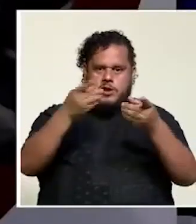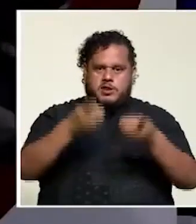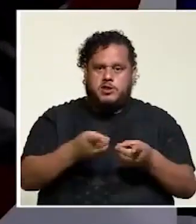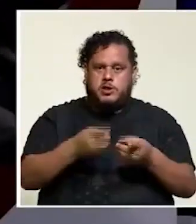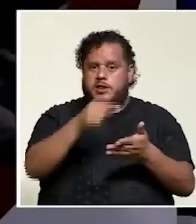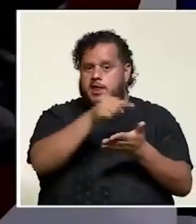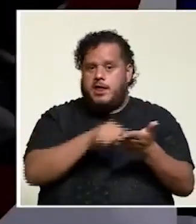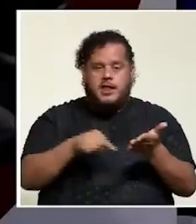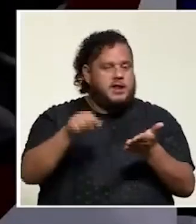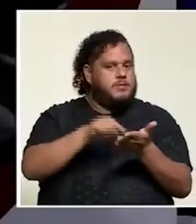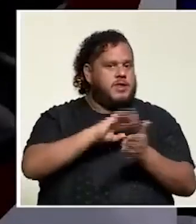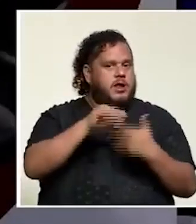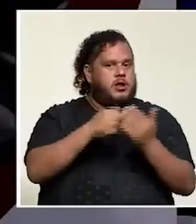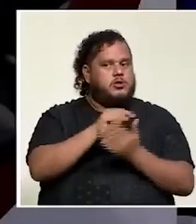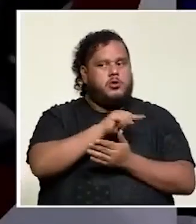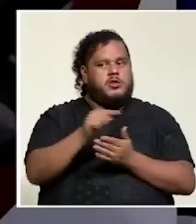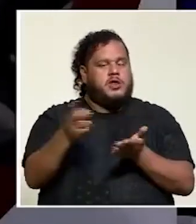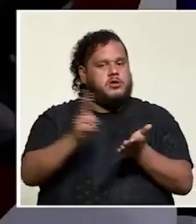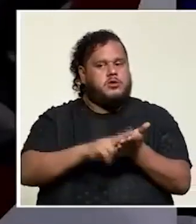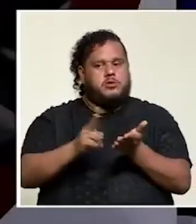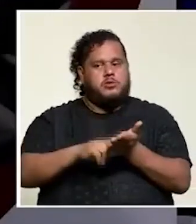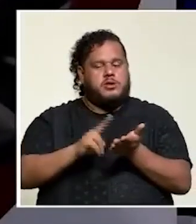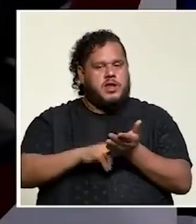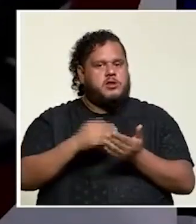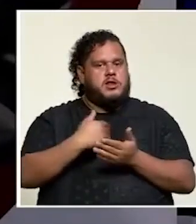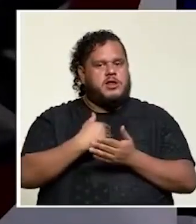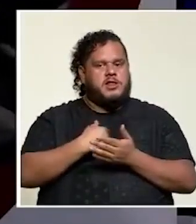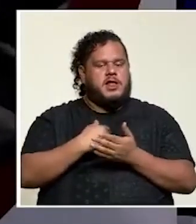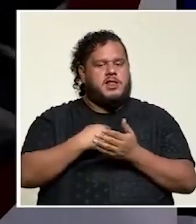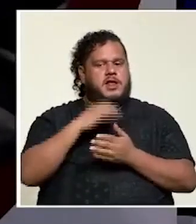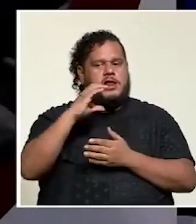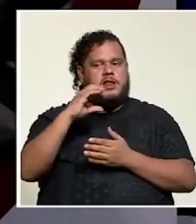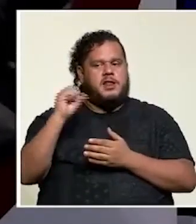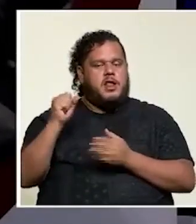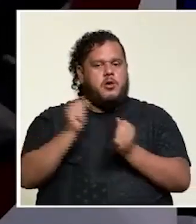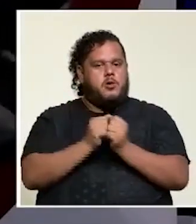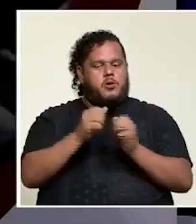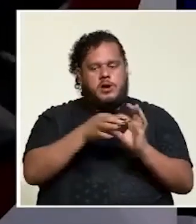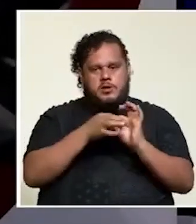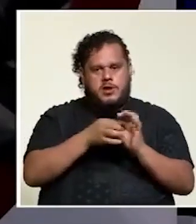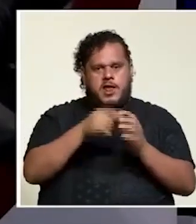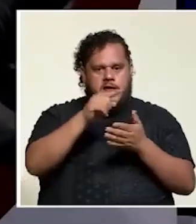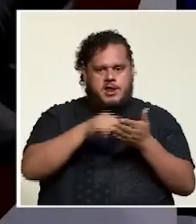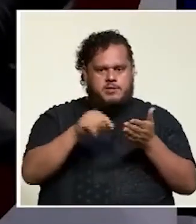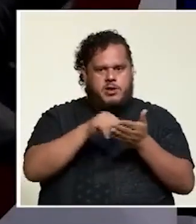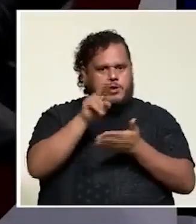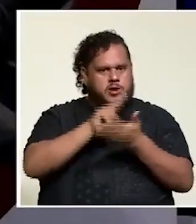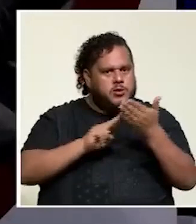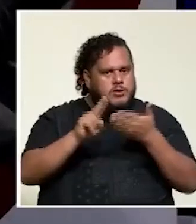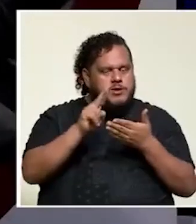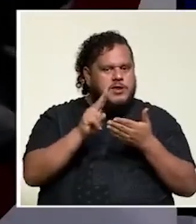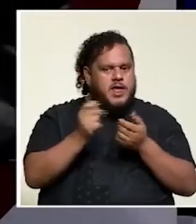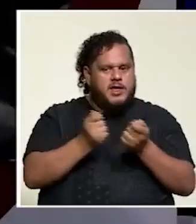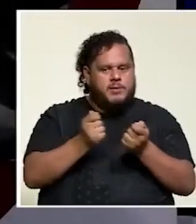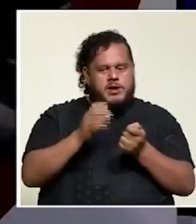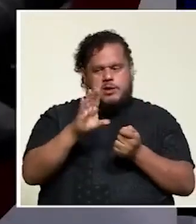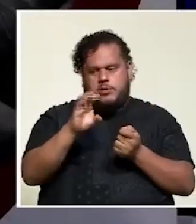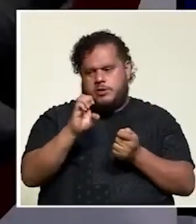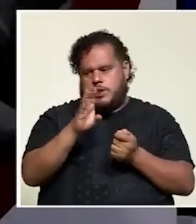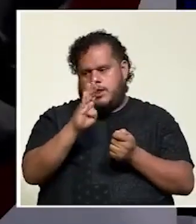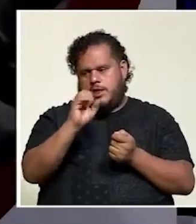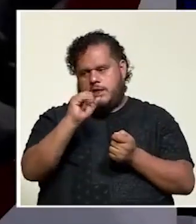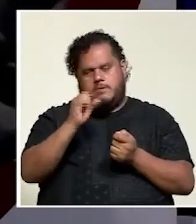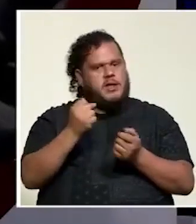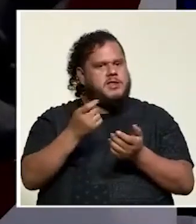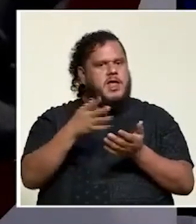de eliminar todos estos contratos que tiene la Caja con las cooperativas. Eliminaron el de la universidad que manejaba los EVAIS en el